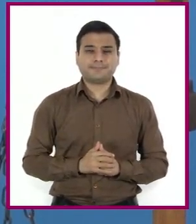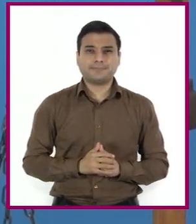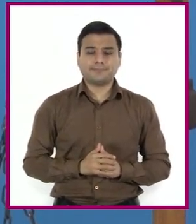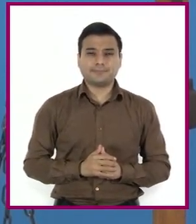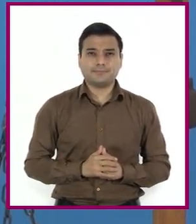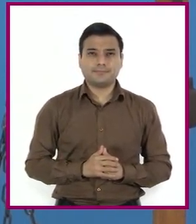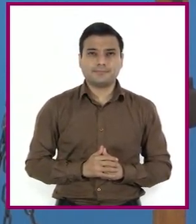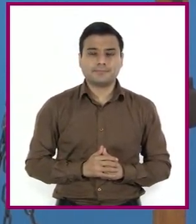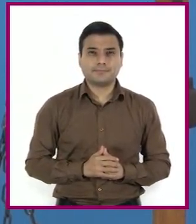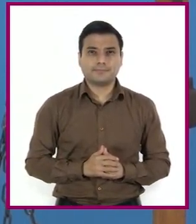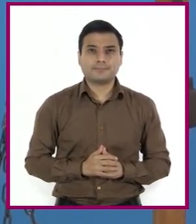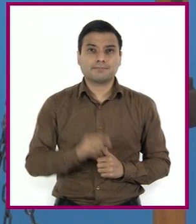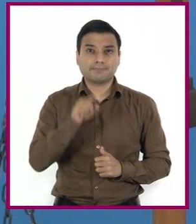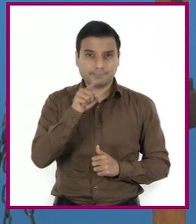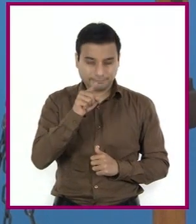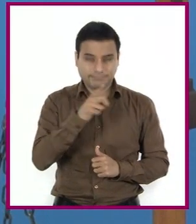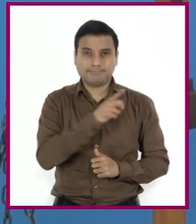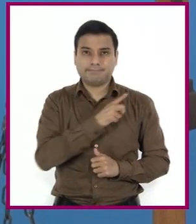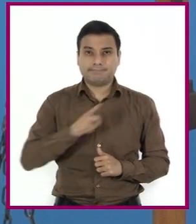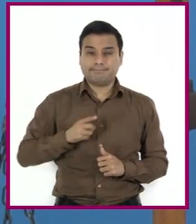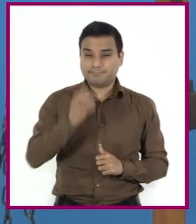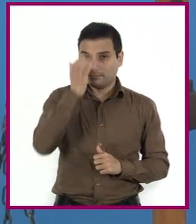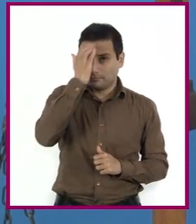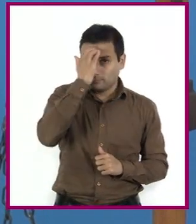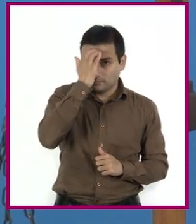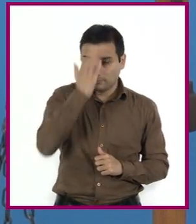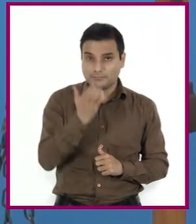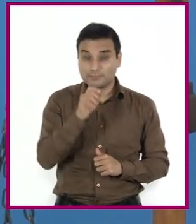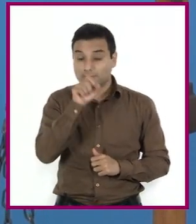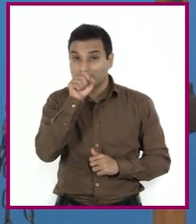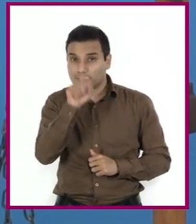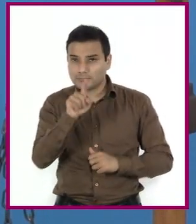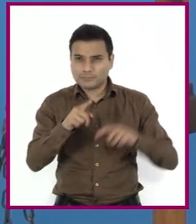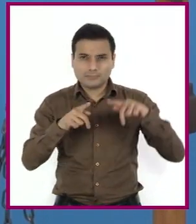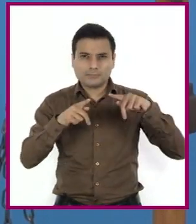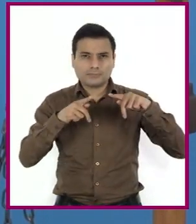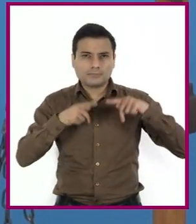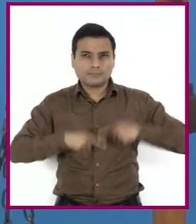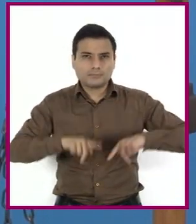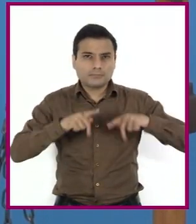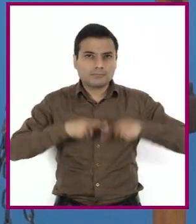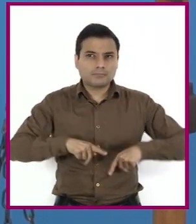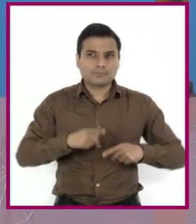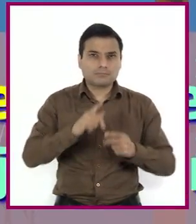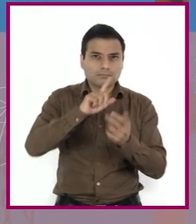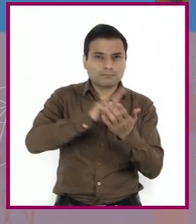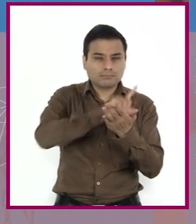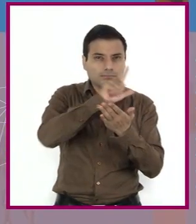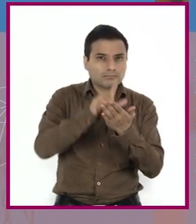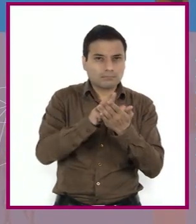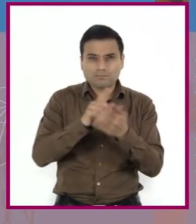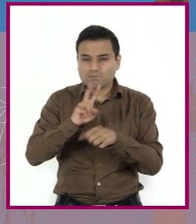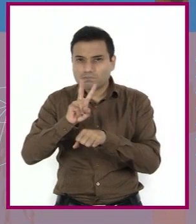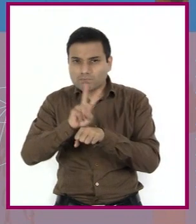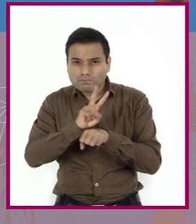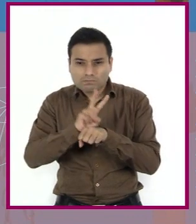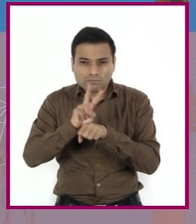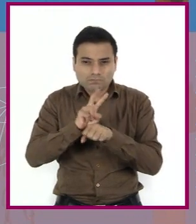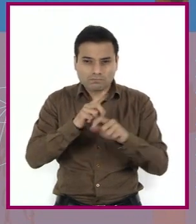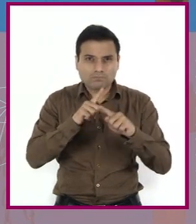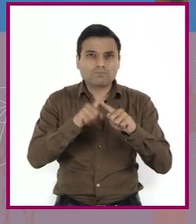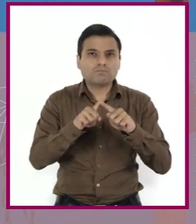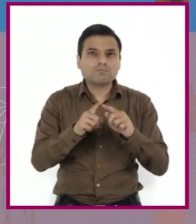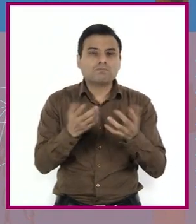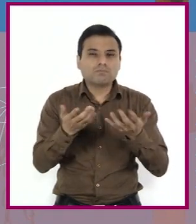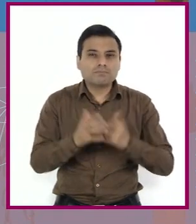de la importancia de conocerlas, es importante identificar a las personas encargadas de su aplicación. Las autoridades que se